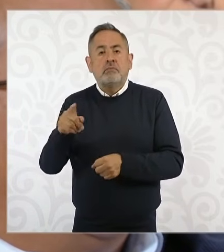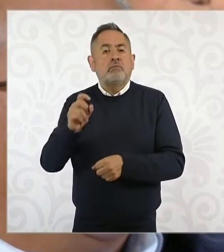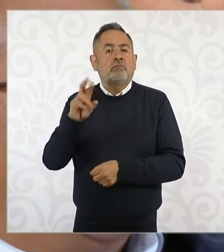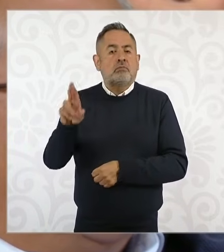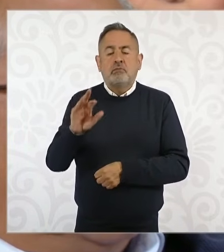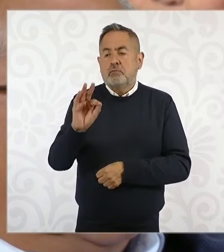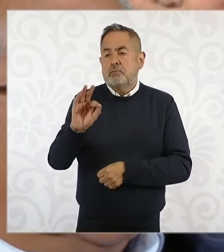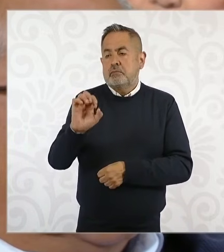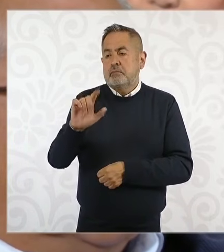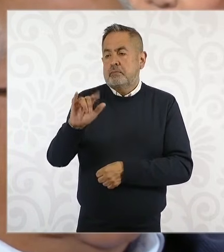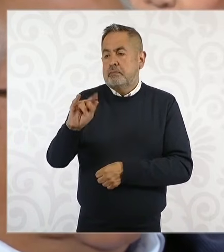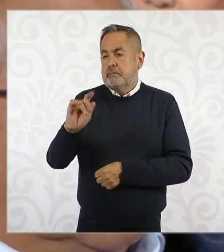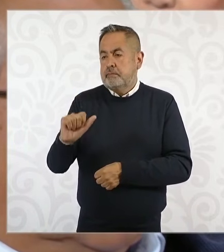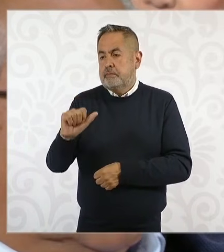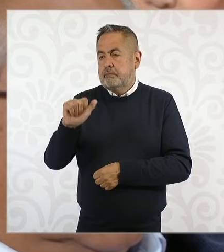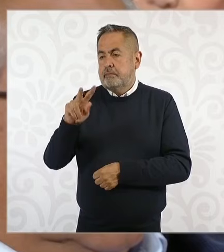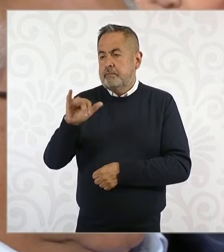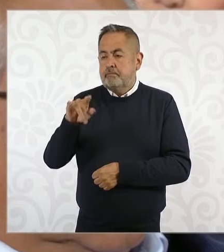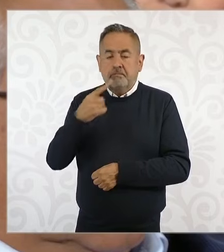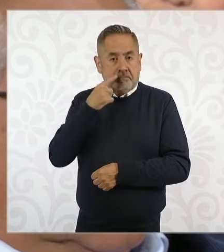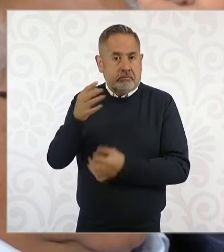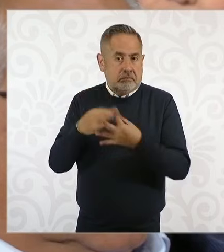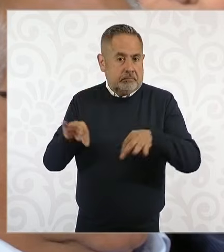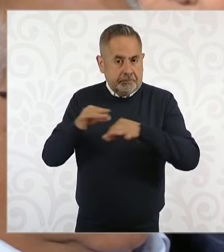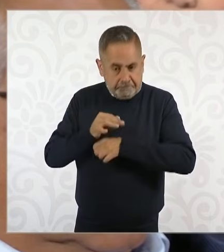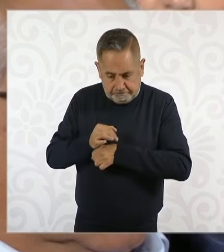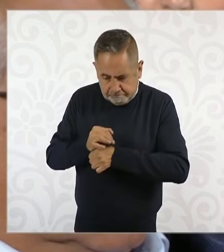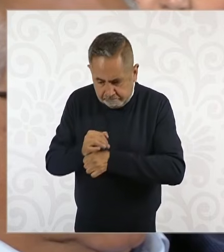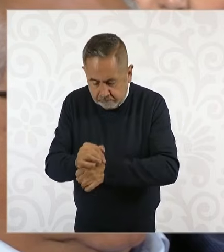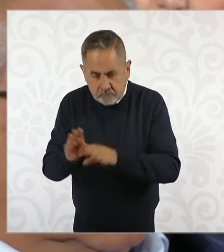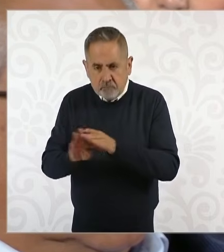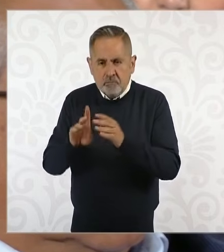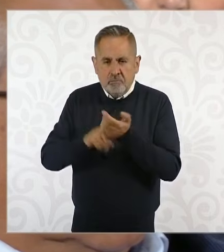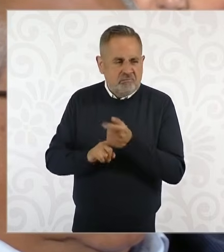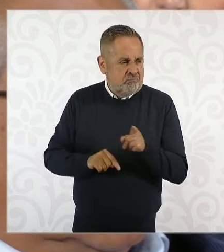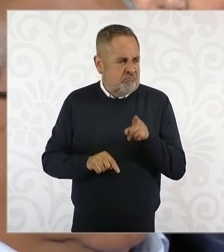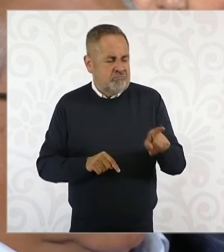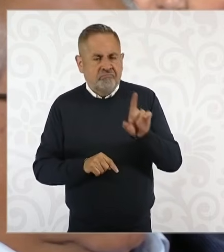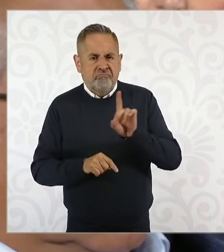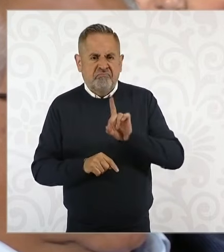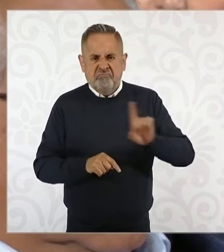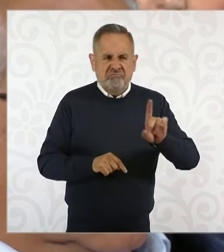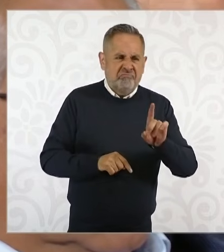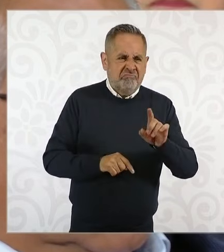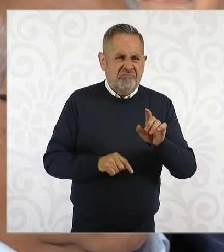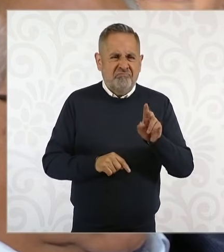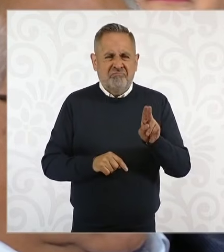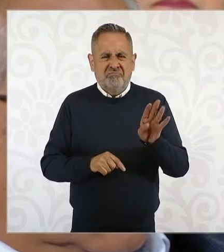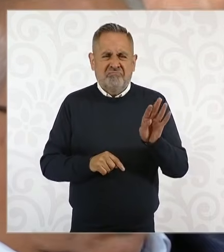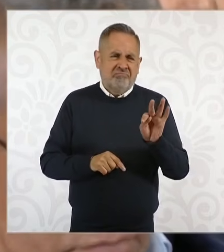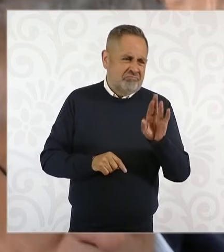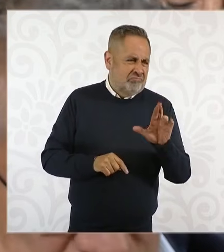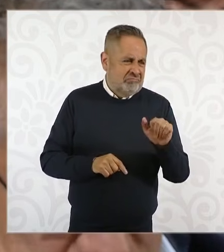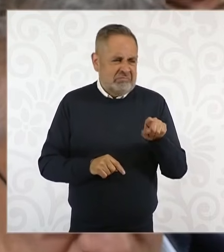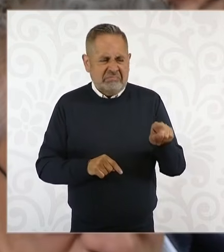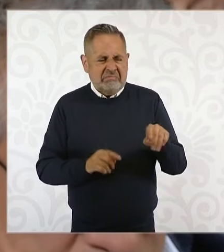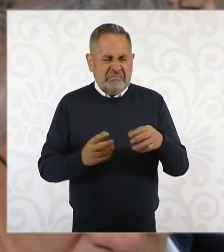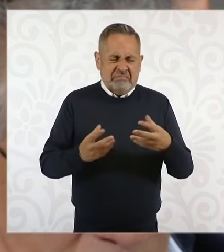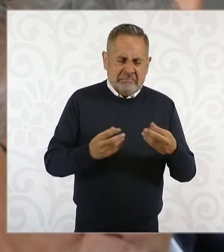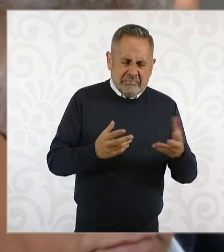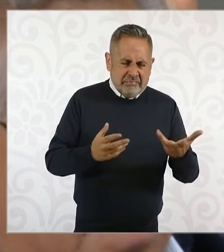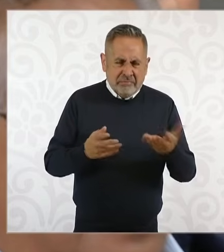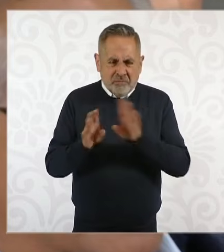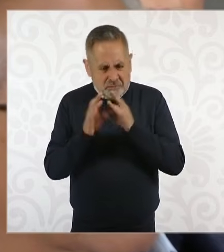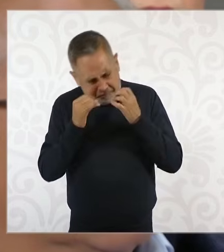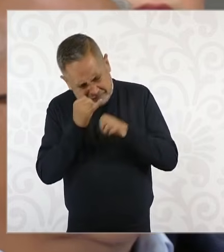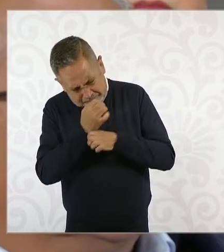de la importancia de ampliar la investigación sobre la extrema derecha y este avance que ha tenido en distintas partes del mundo,